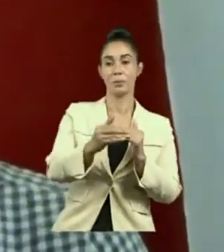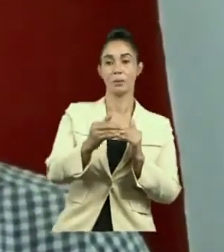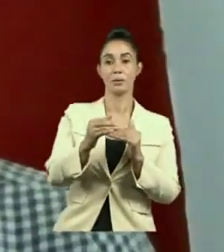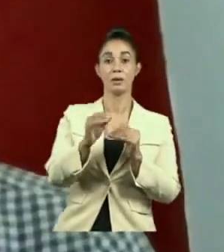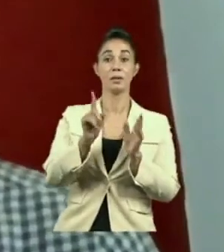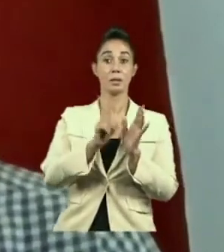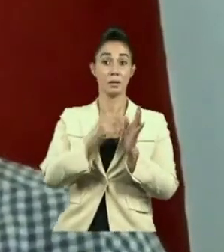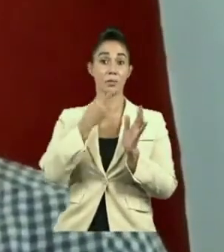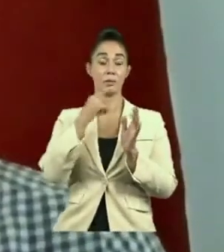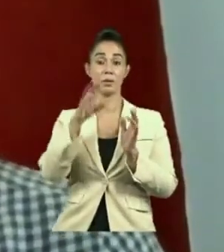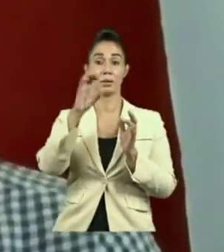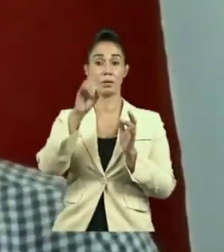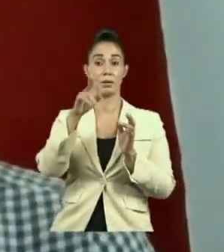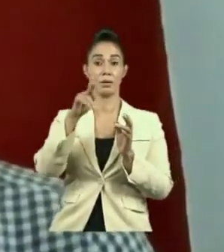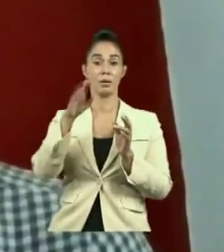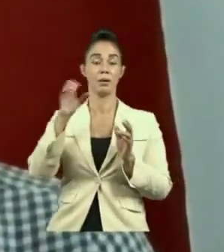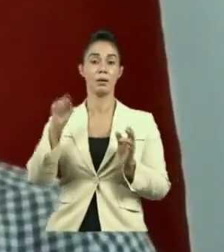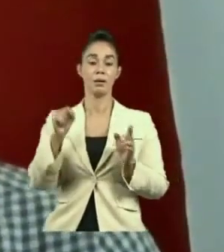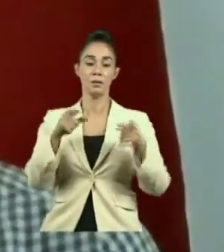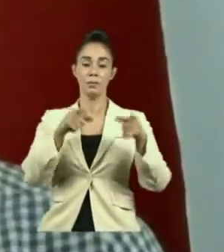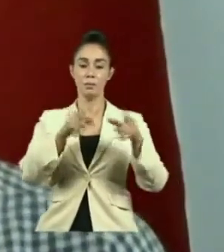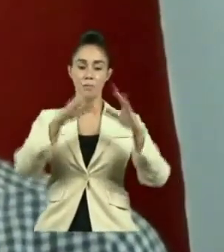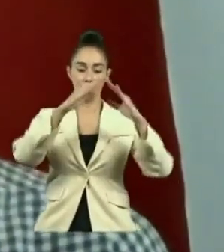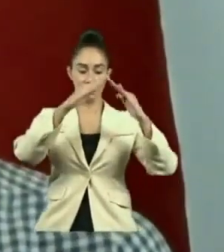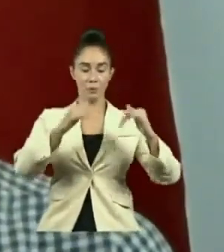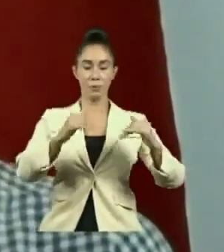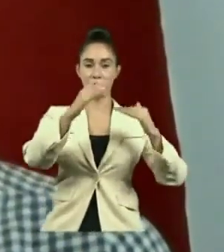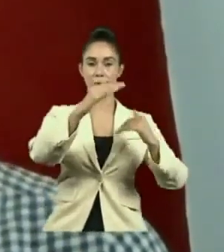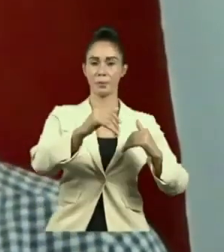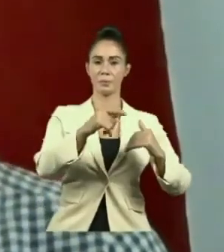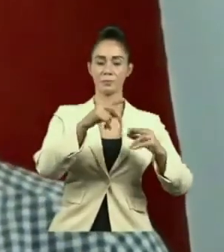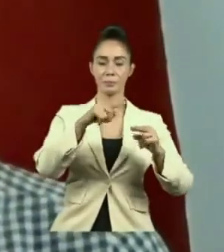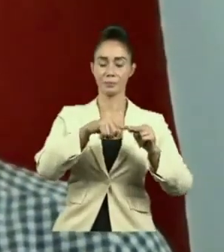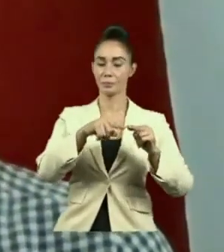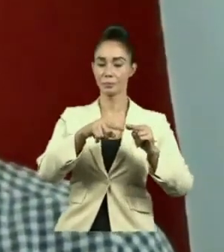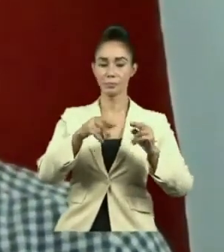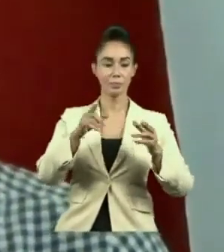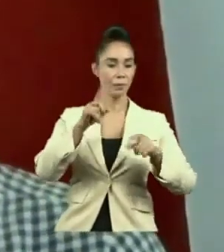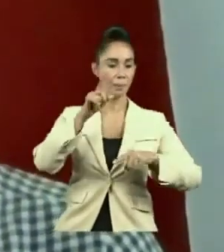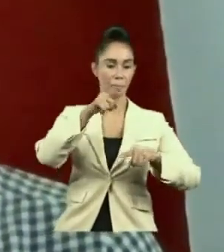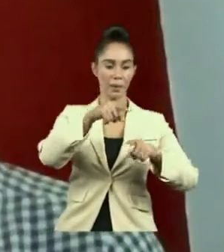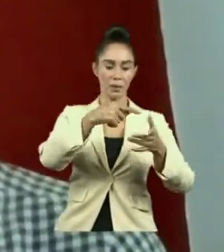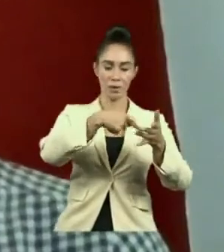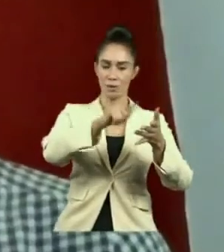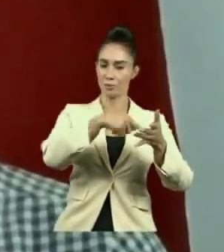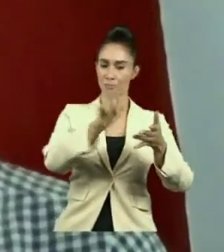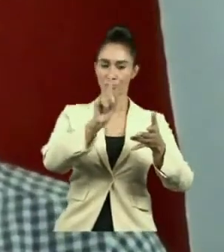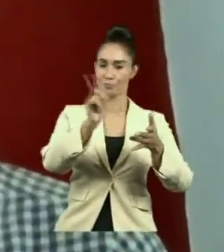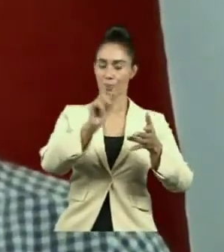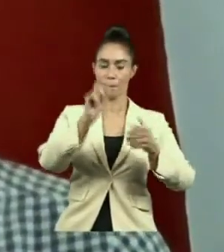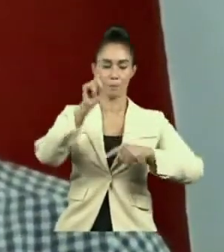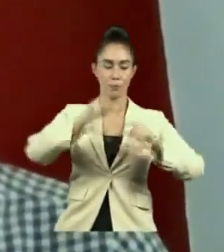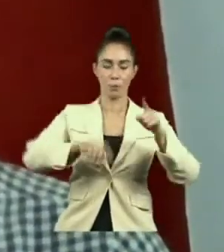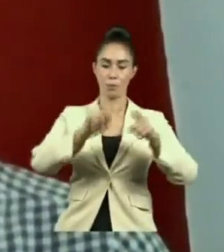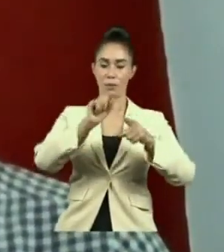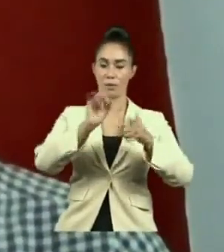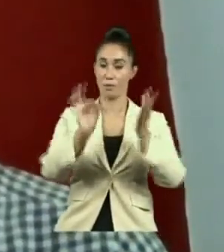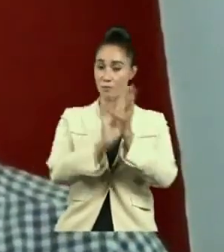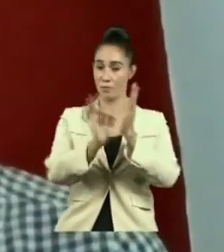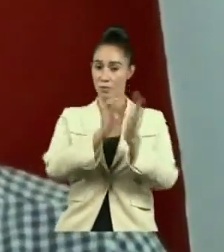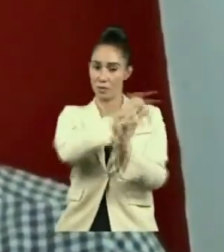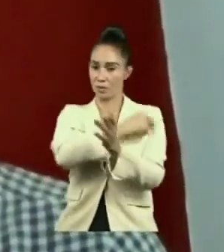ps para que exista este tipo de construcción pues éste nos reúne los requisitos para operar la pregunta es la siguiente